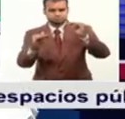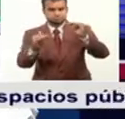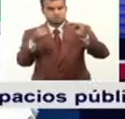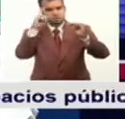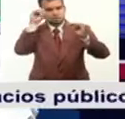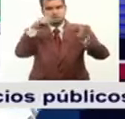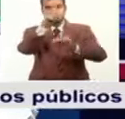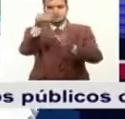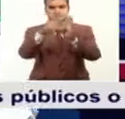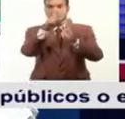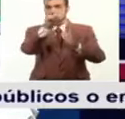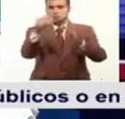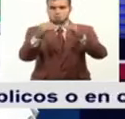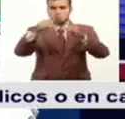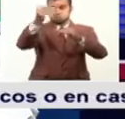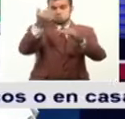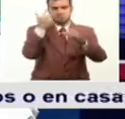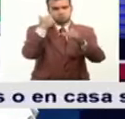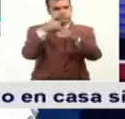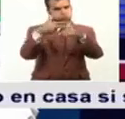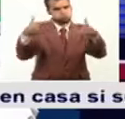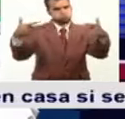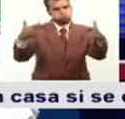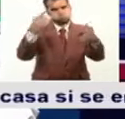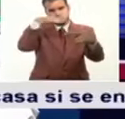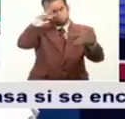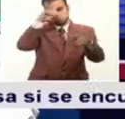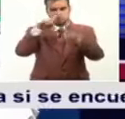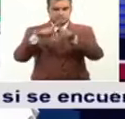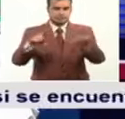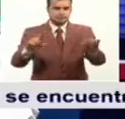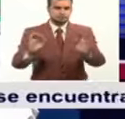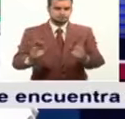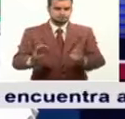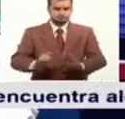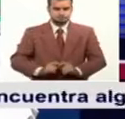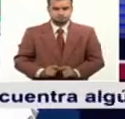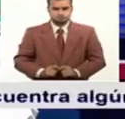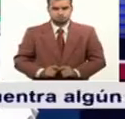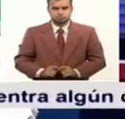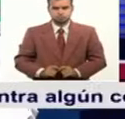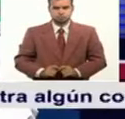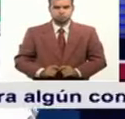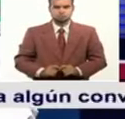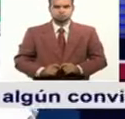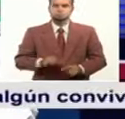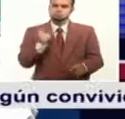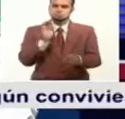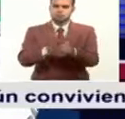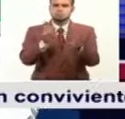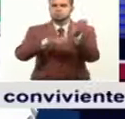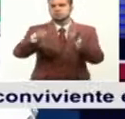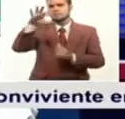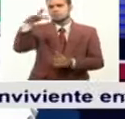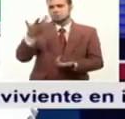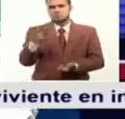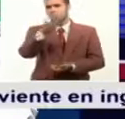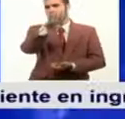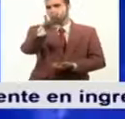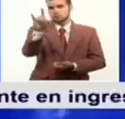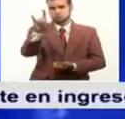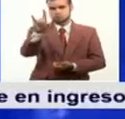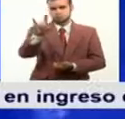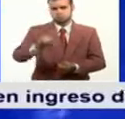una cifra muy elevada para nuestro país. Pinar del Río confirma 49 casos